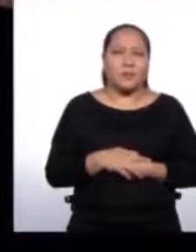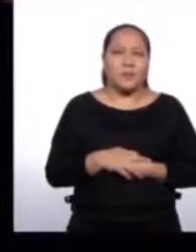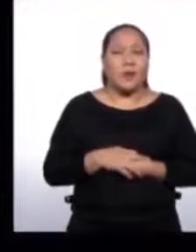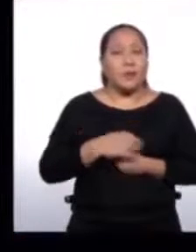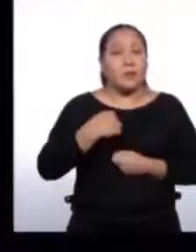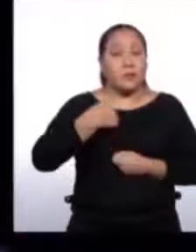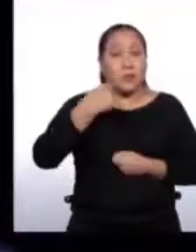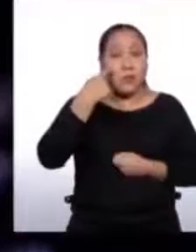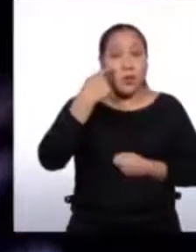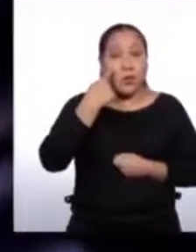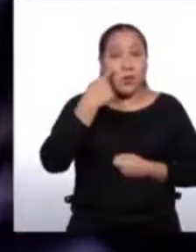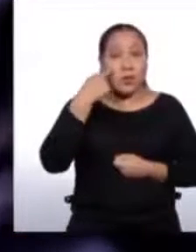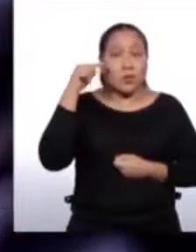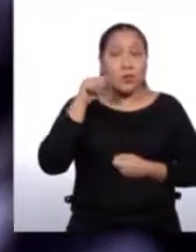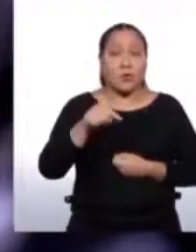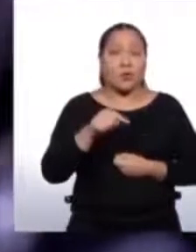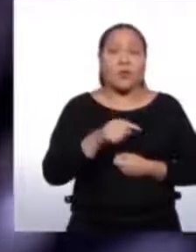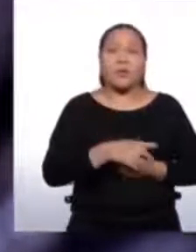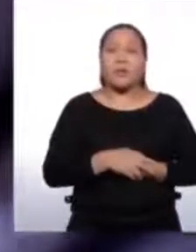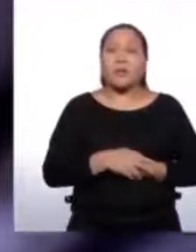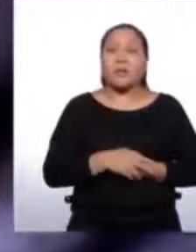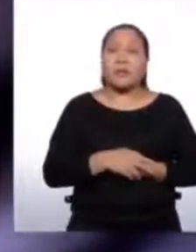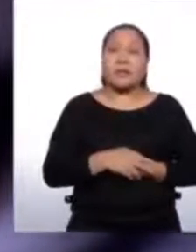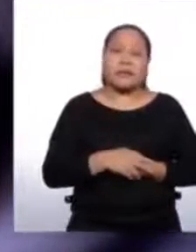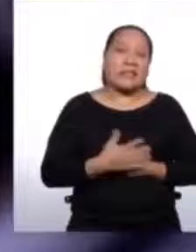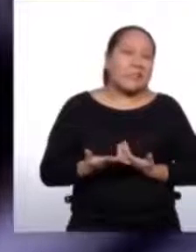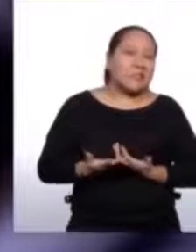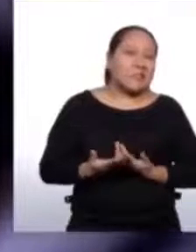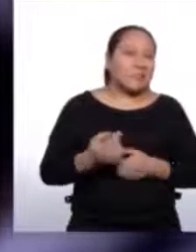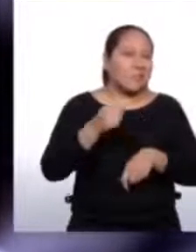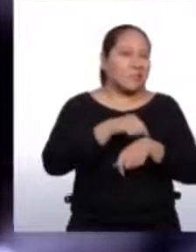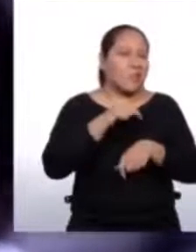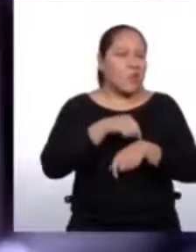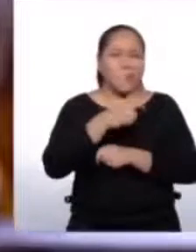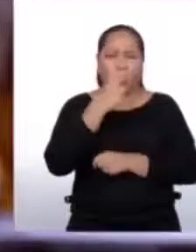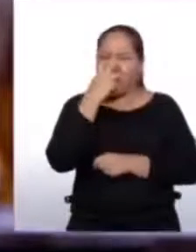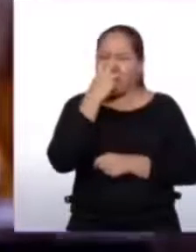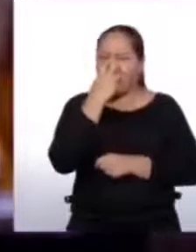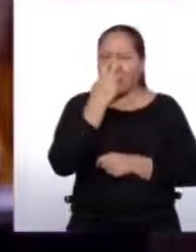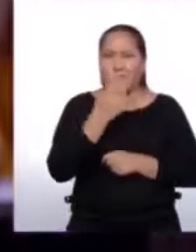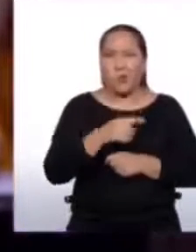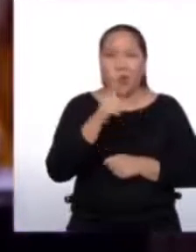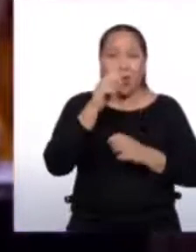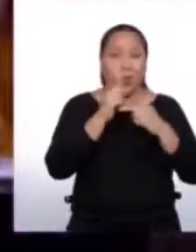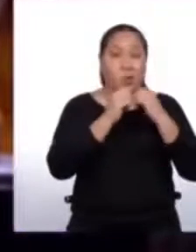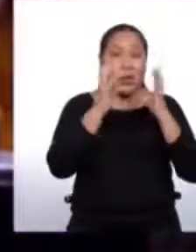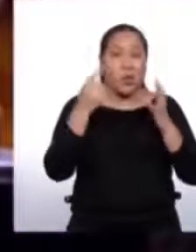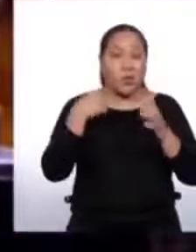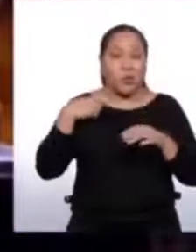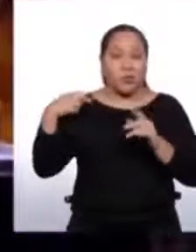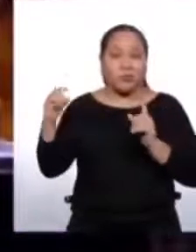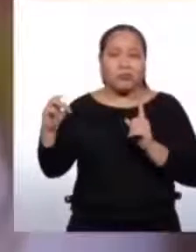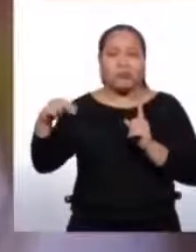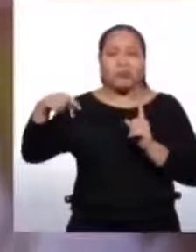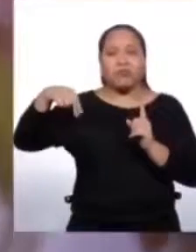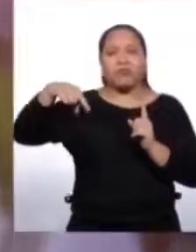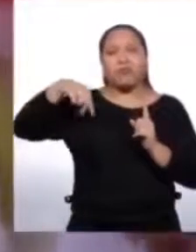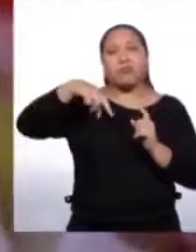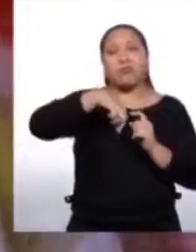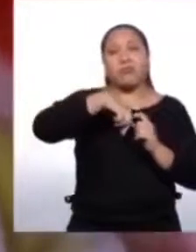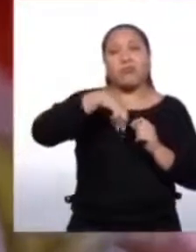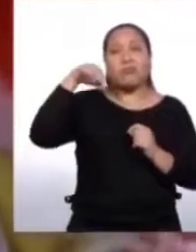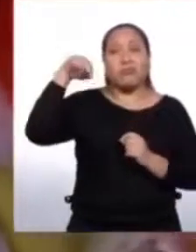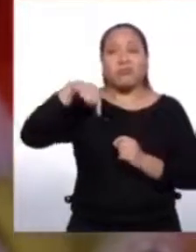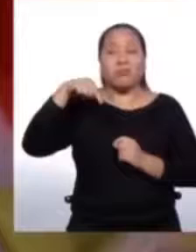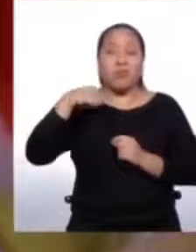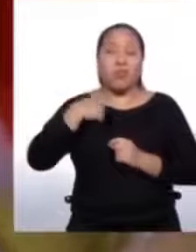Yo lo conocí en las circunstancias más curiosas porque yo estaba un día caminando en el campus de la Universidad de